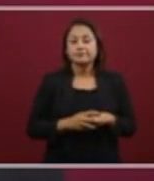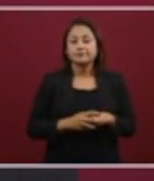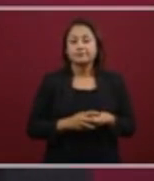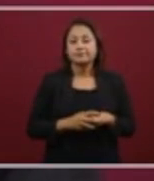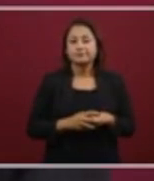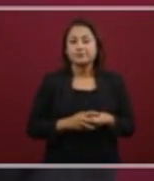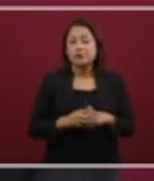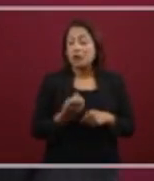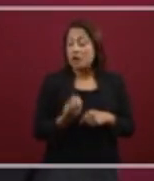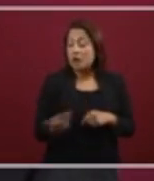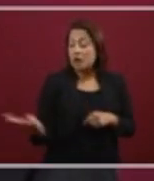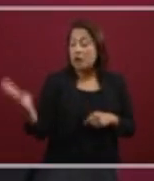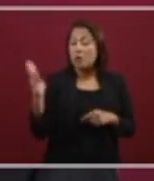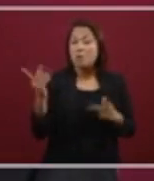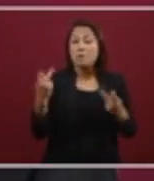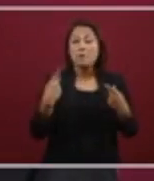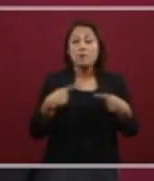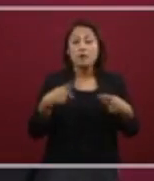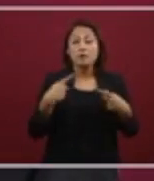porfiristas,